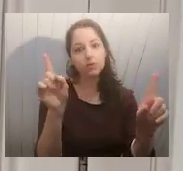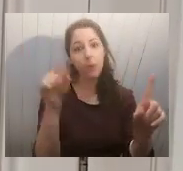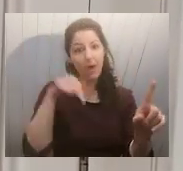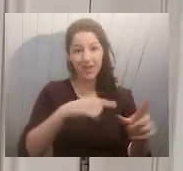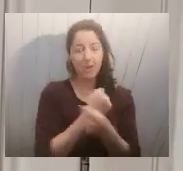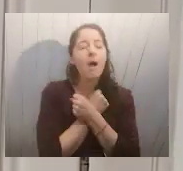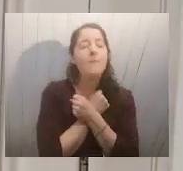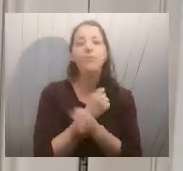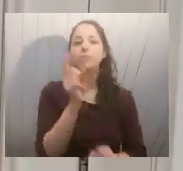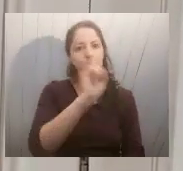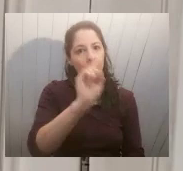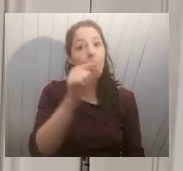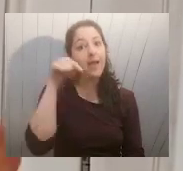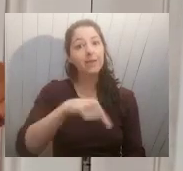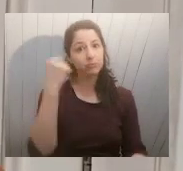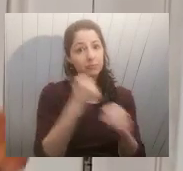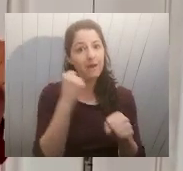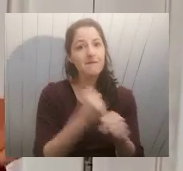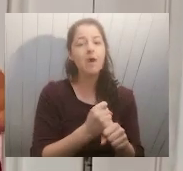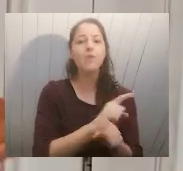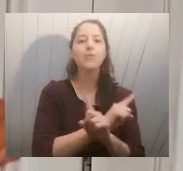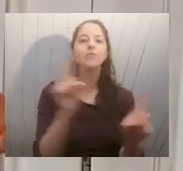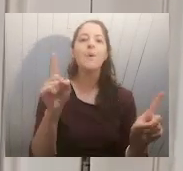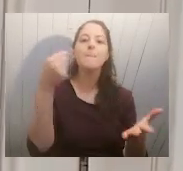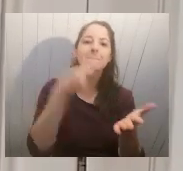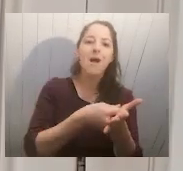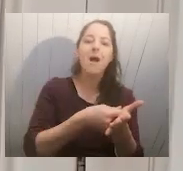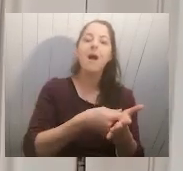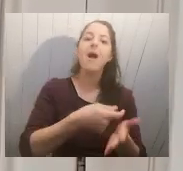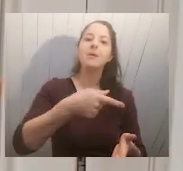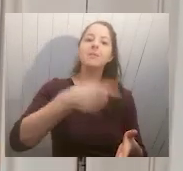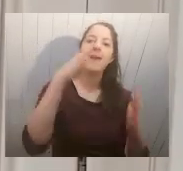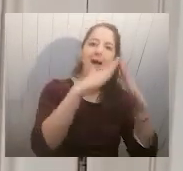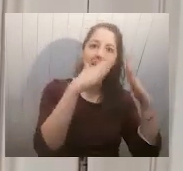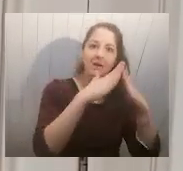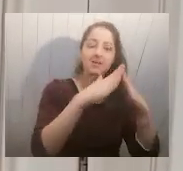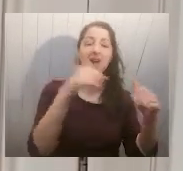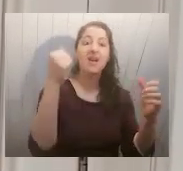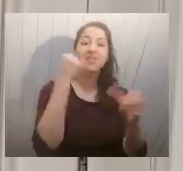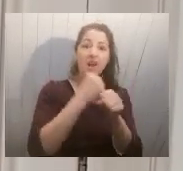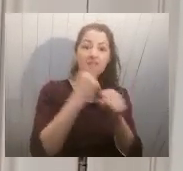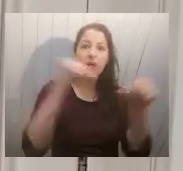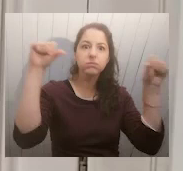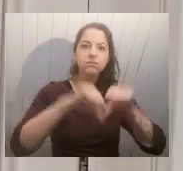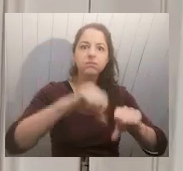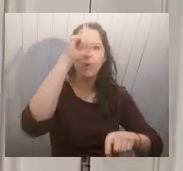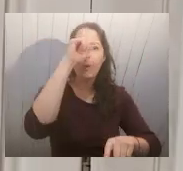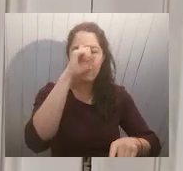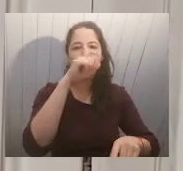es amor. Esto es trabajo no pagado en los hogares, precarizado en hospitales y